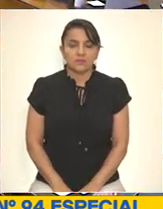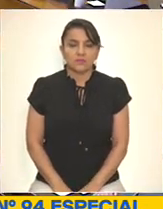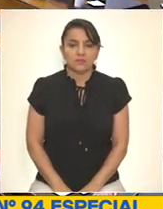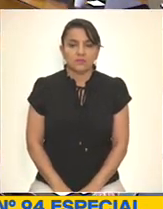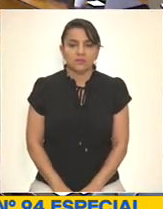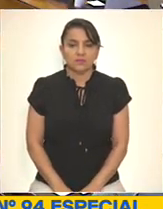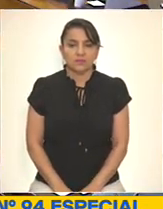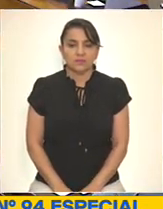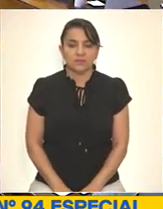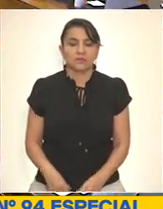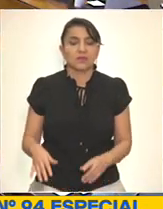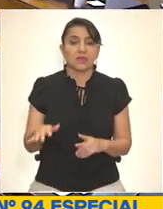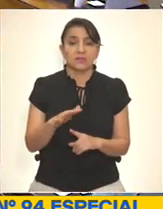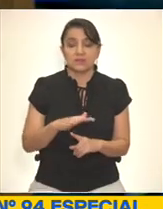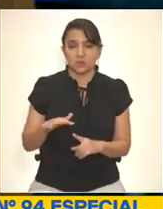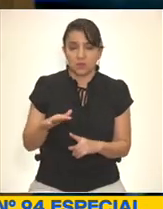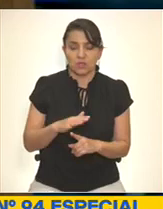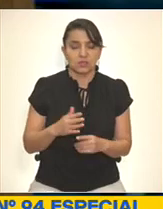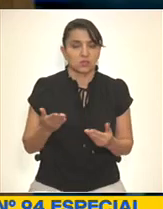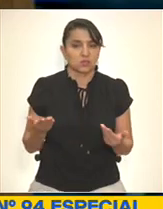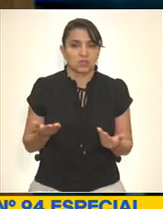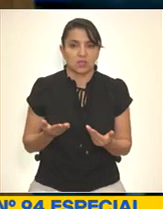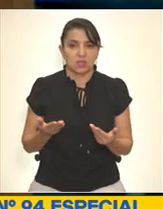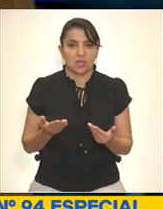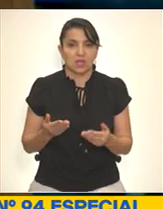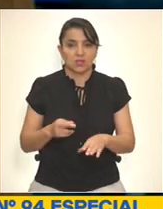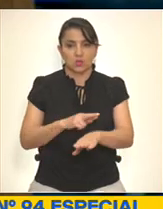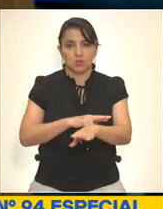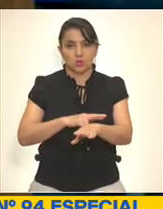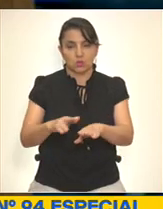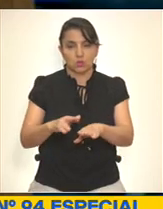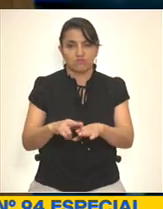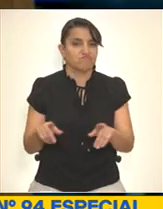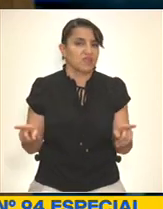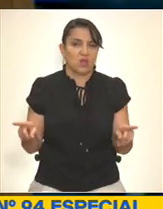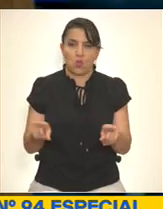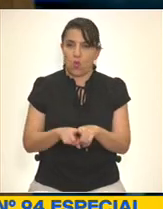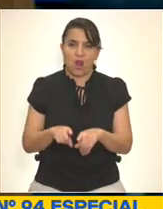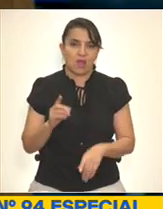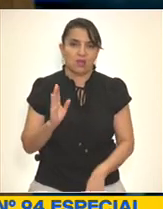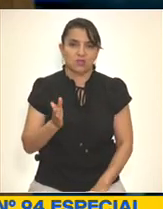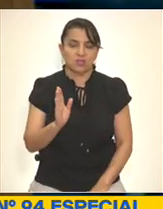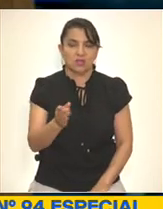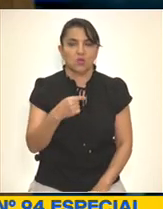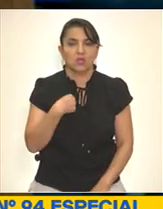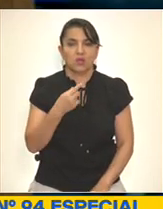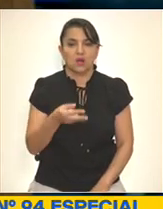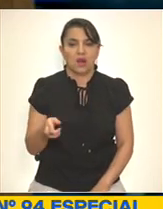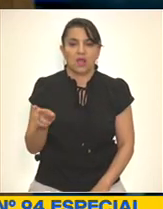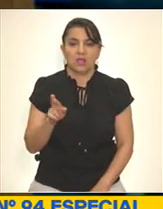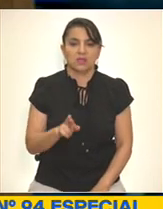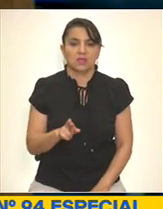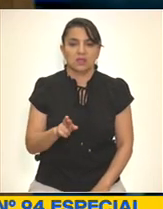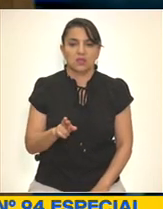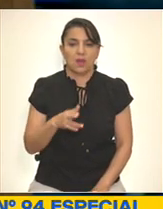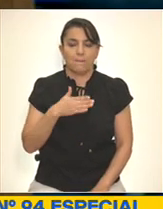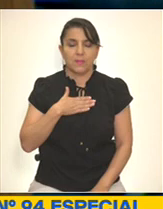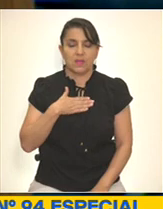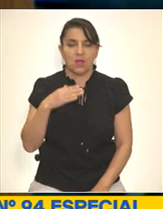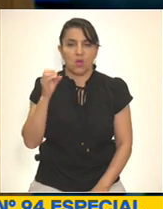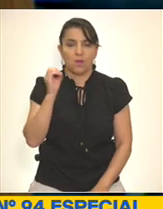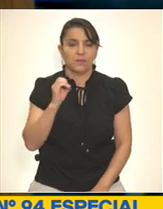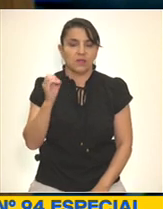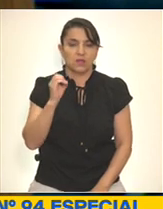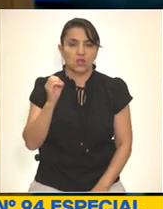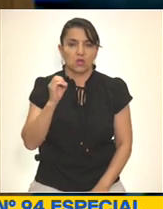Sí, la situación de la macrozona sur sigue siendo igual. Voy a reiterar nuevamente mi posición, tal